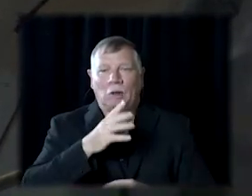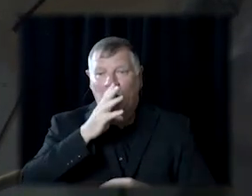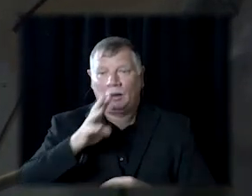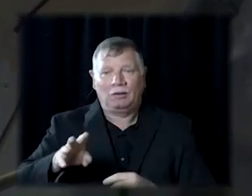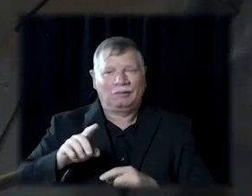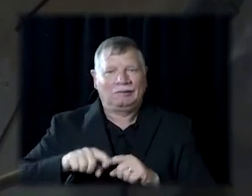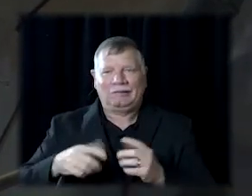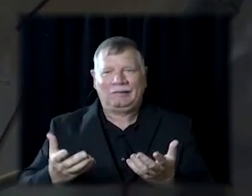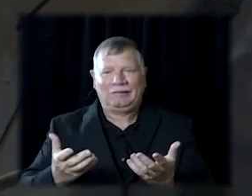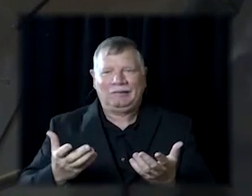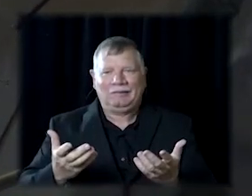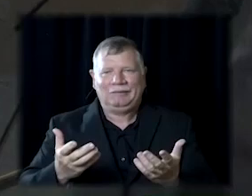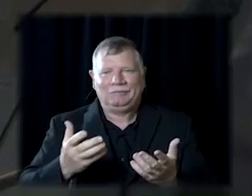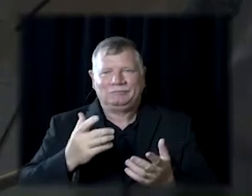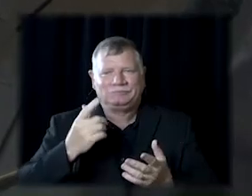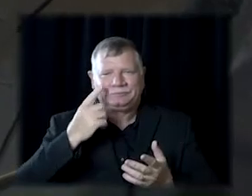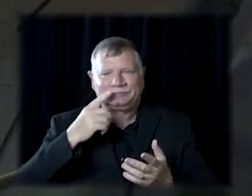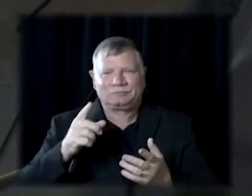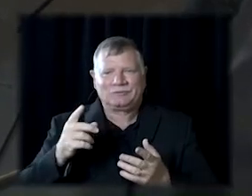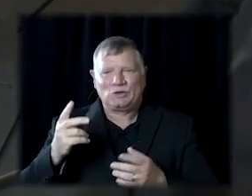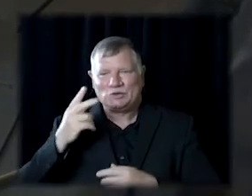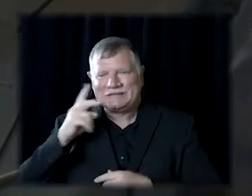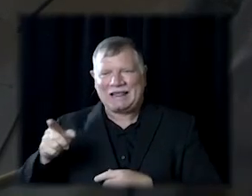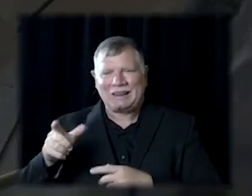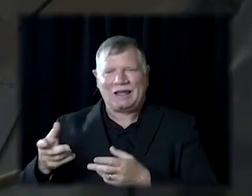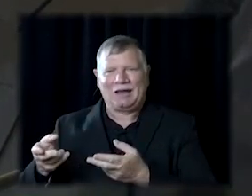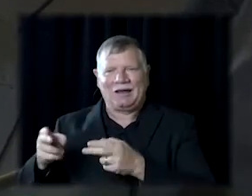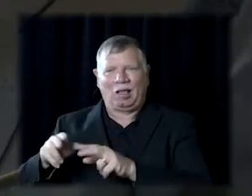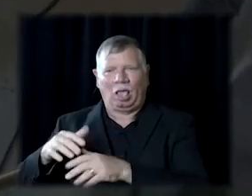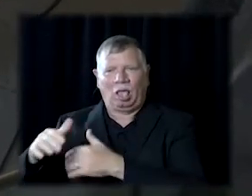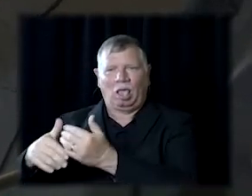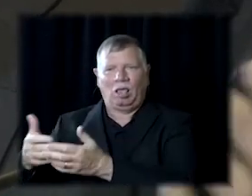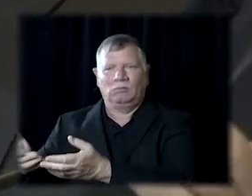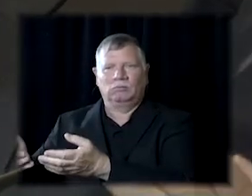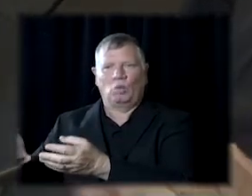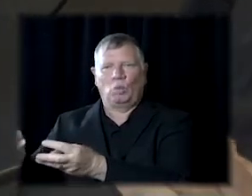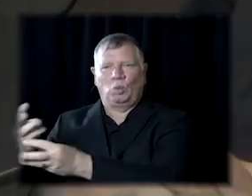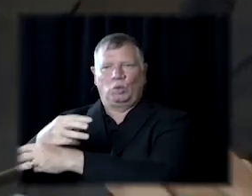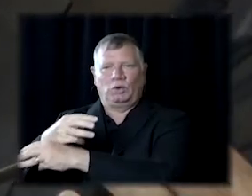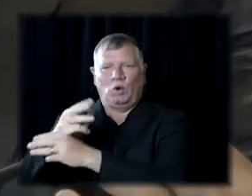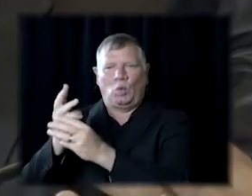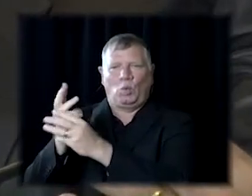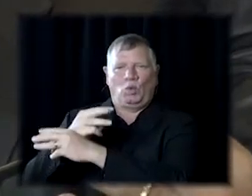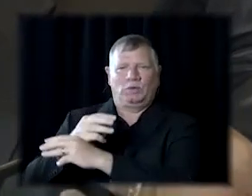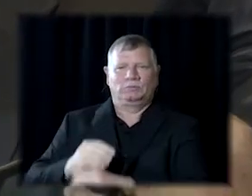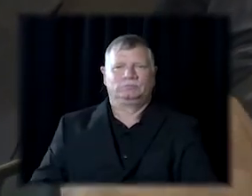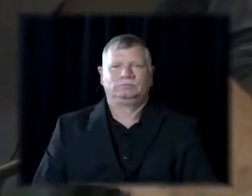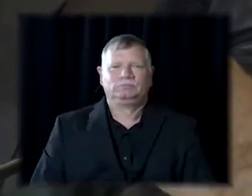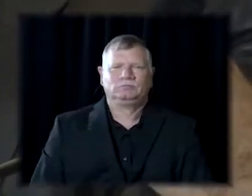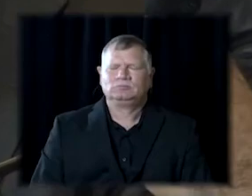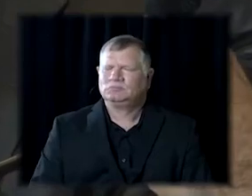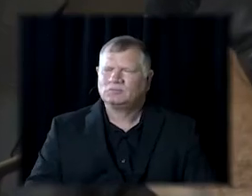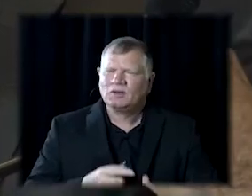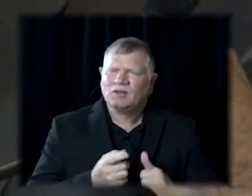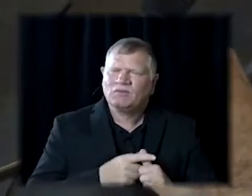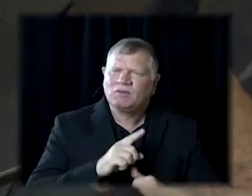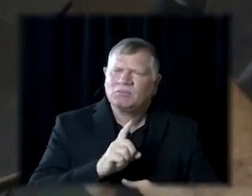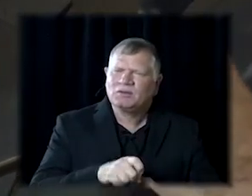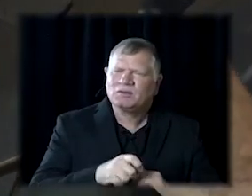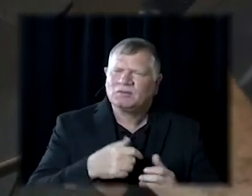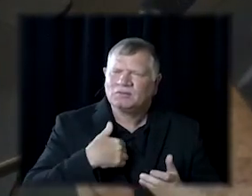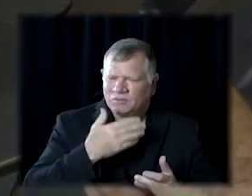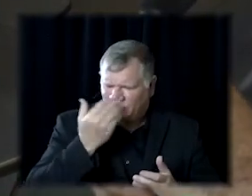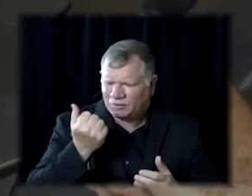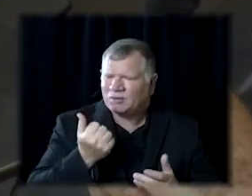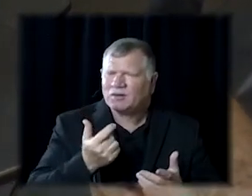la corriente adversa de camino, ¿no? La primera parte de la pregunta, ¿cuál era? Perdona, que creo que no la contesté.